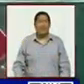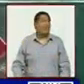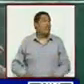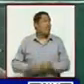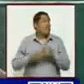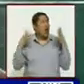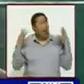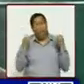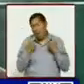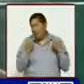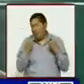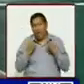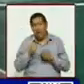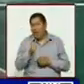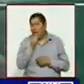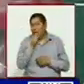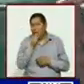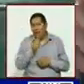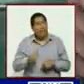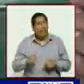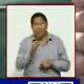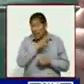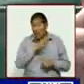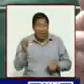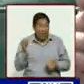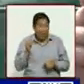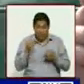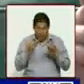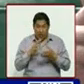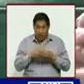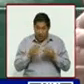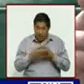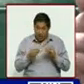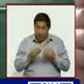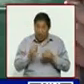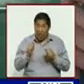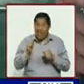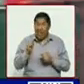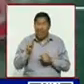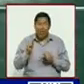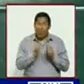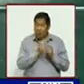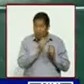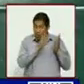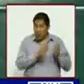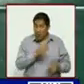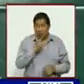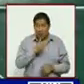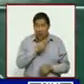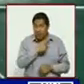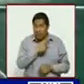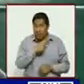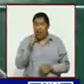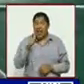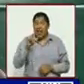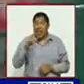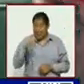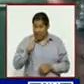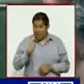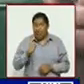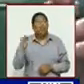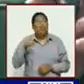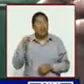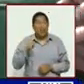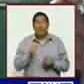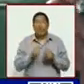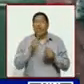Muy fría el agua. ¿Sí? Sí. Y, a ver, contame, ¿estaba Alicia ahí cuando tú nadaste? Sí, estaba Alicia conmigo. ¿Y